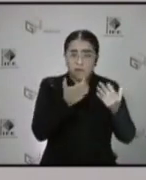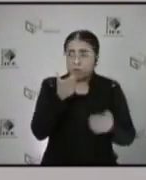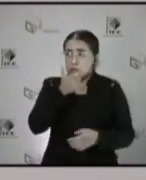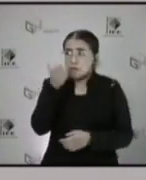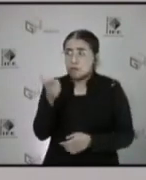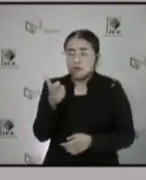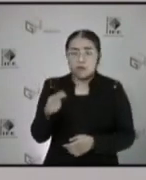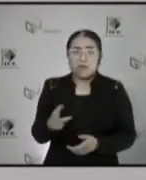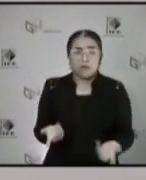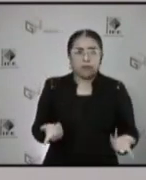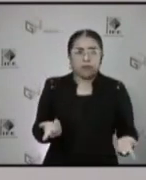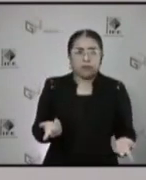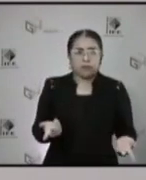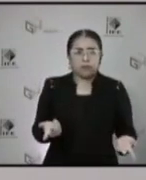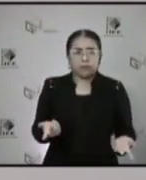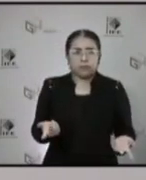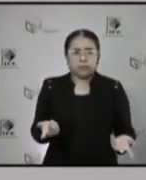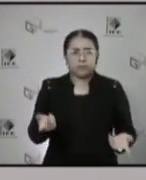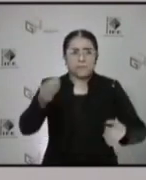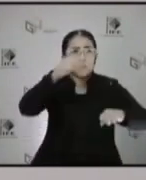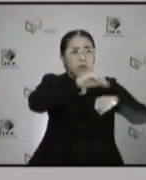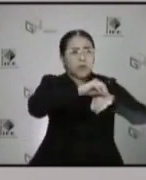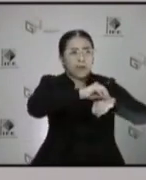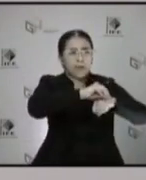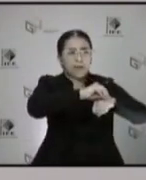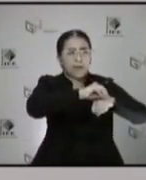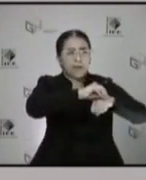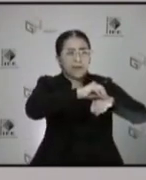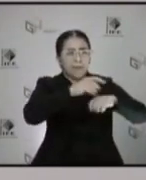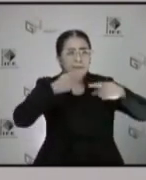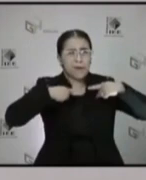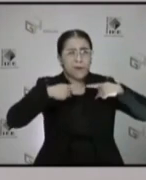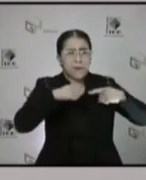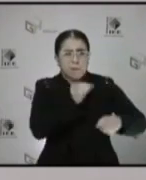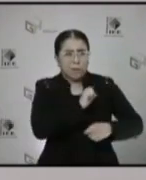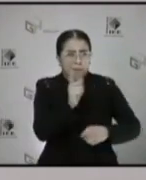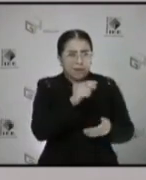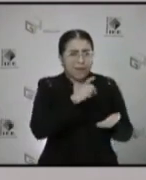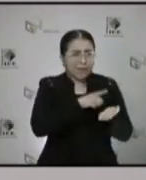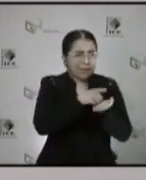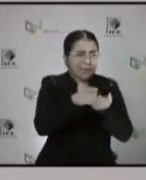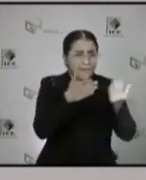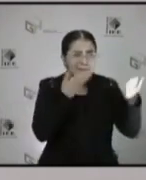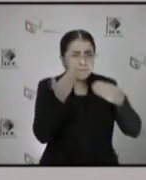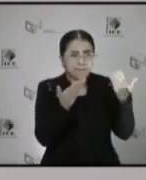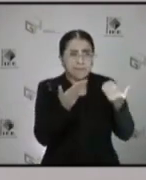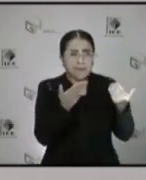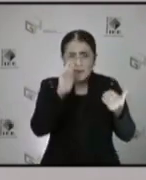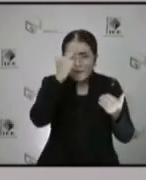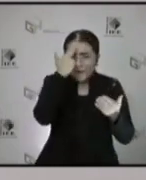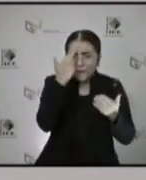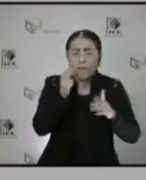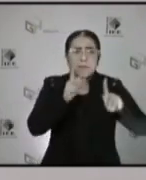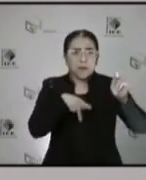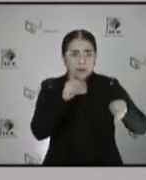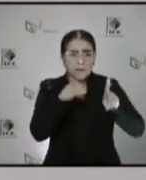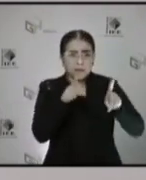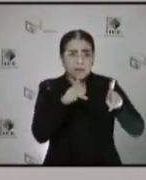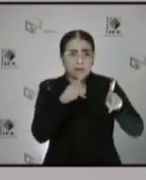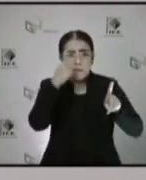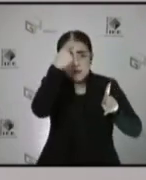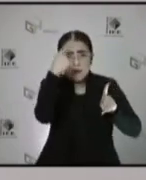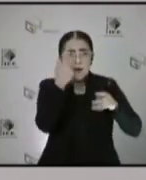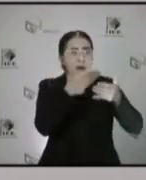mencionaste. Que le puso abogados. Se lo comenté, así como tú me pediste que hablara con él para que te pudiera